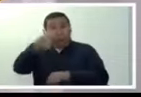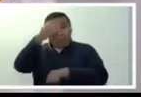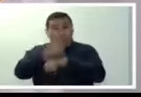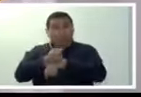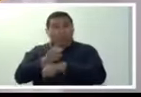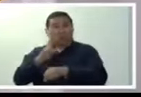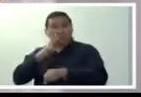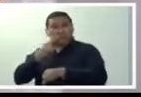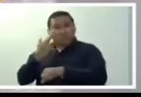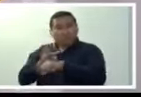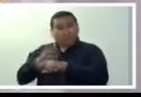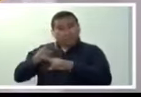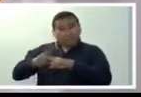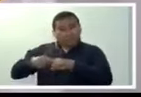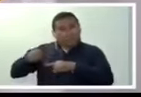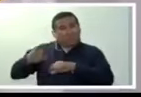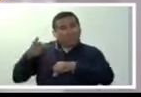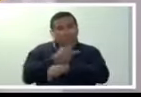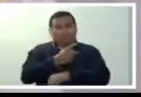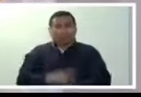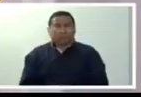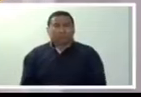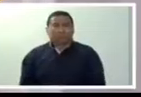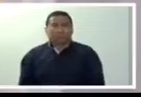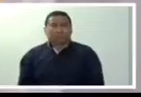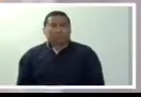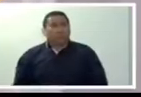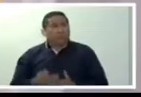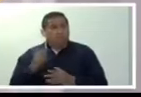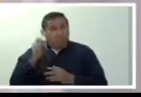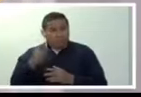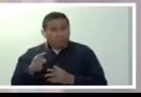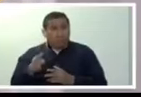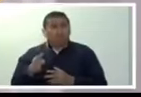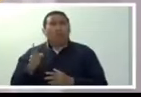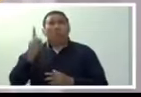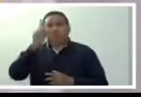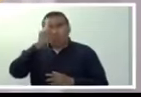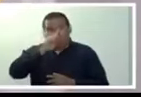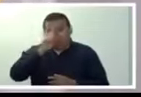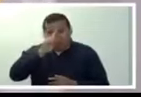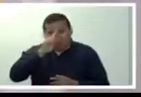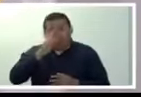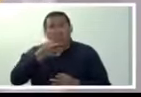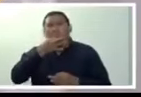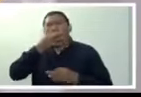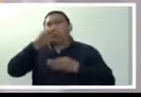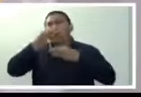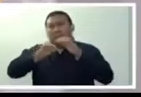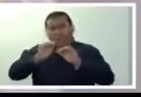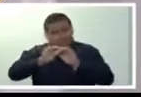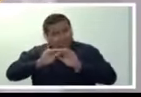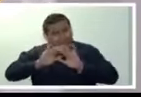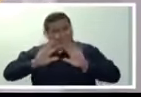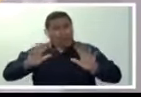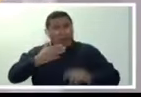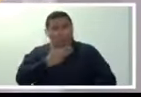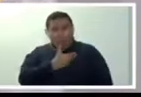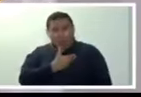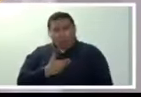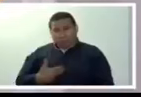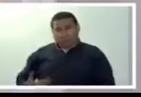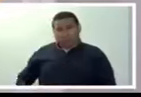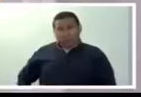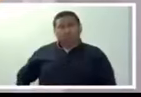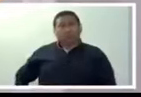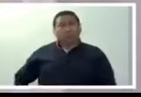para los responsables de estos hechos. Tal como recomendé enfáticamente, la presidenta